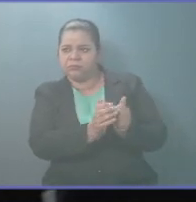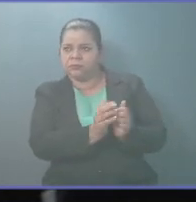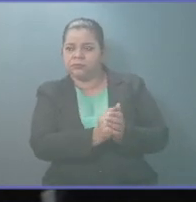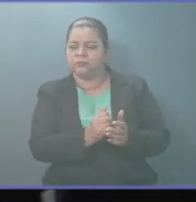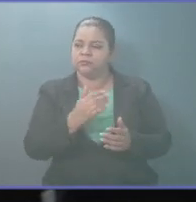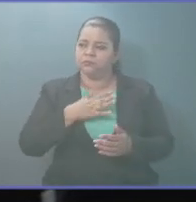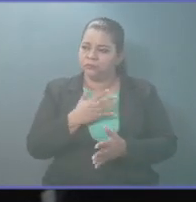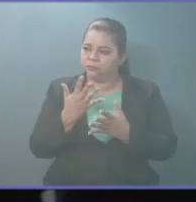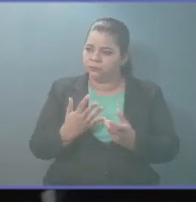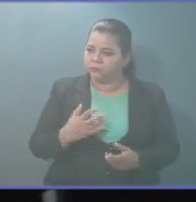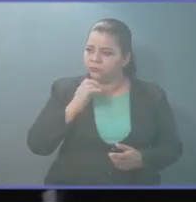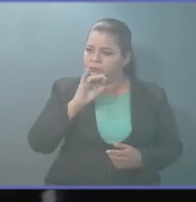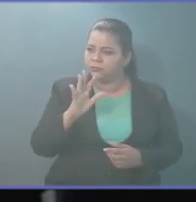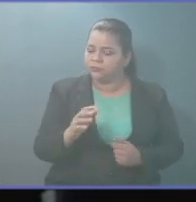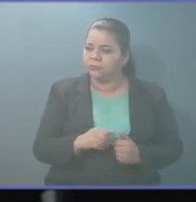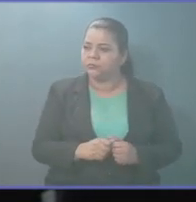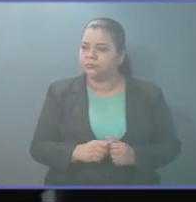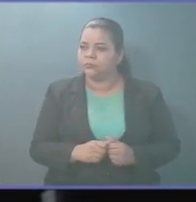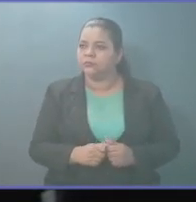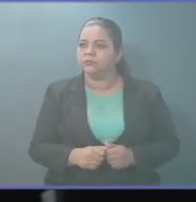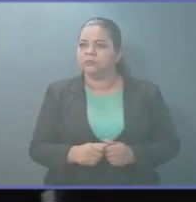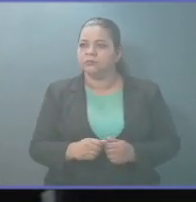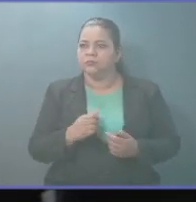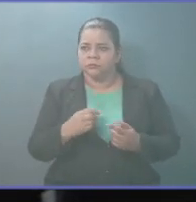diputado presidente, sobre el tema del presupuesto.